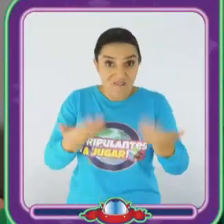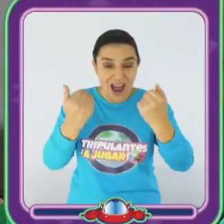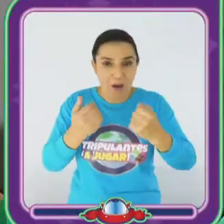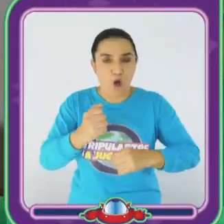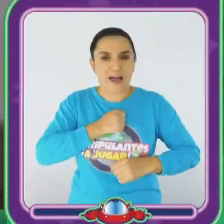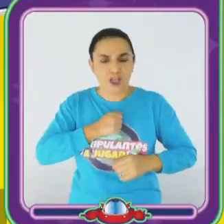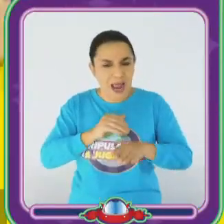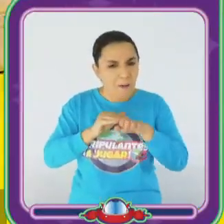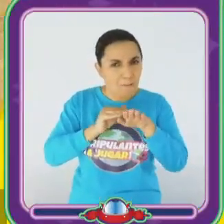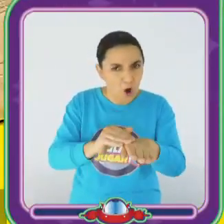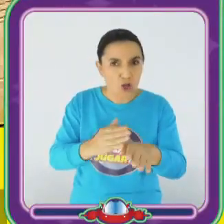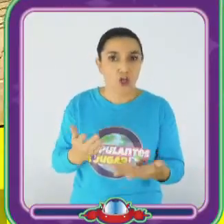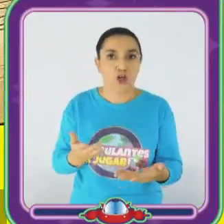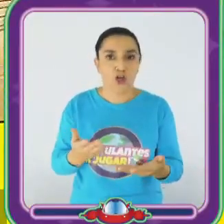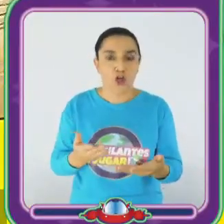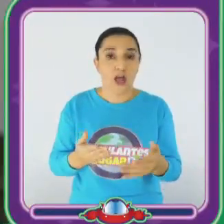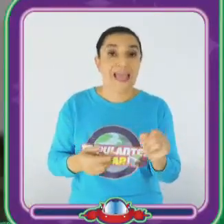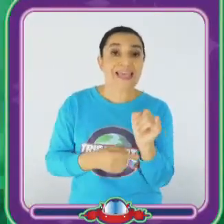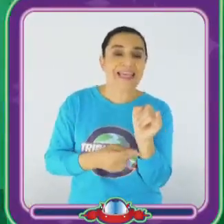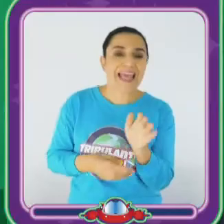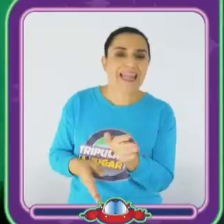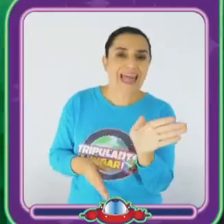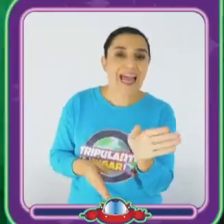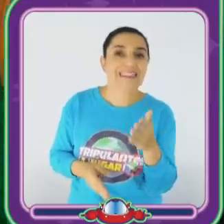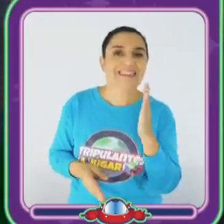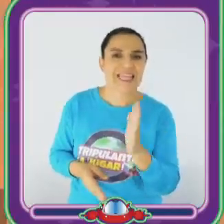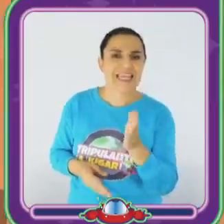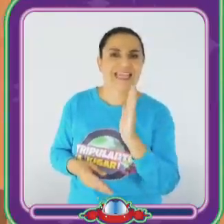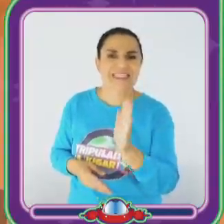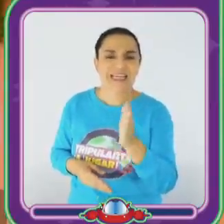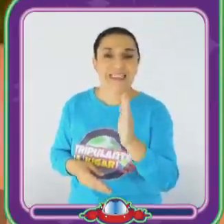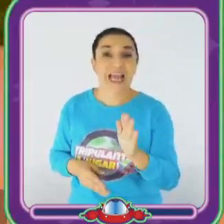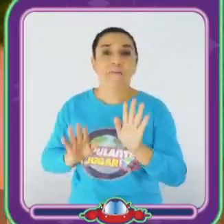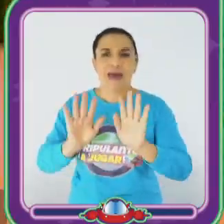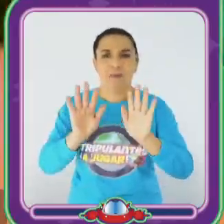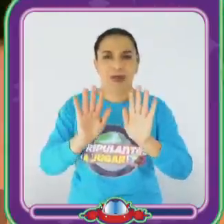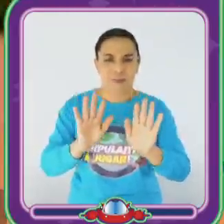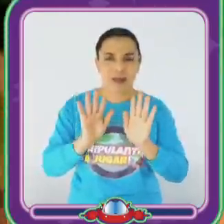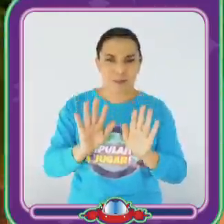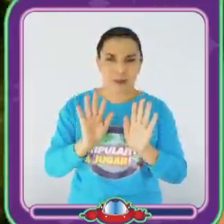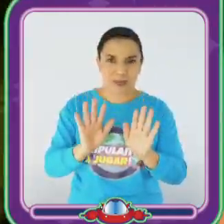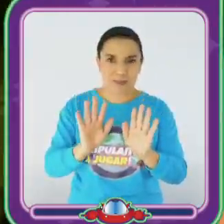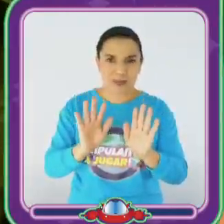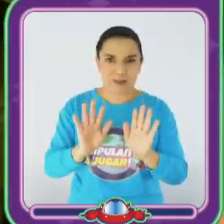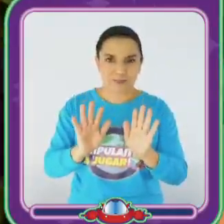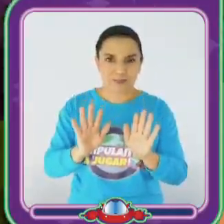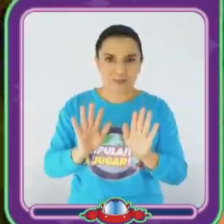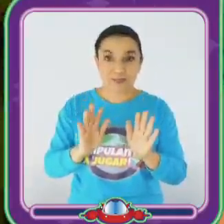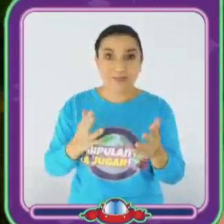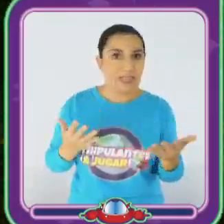Antonella, se apoyan. Hasta la izquierda. Sigue, sigue, sigue. Adelante.